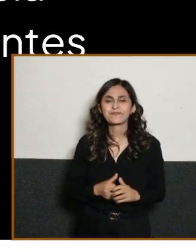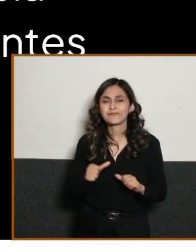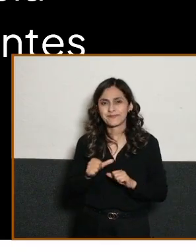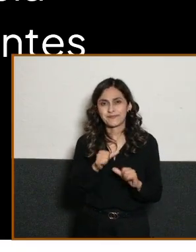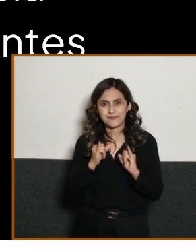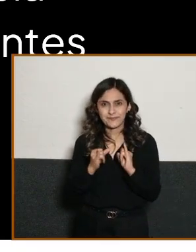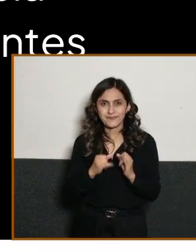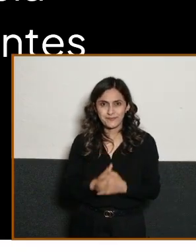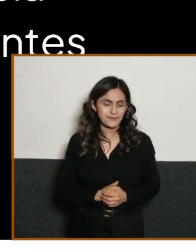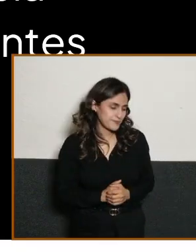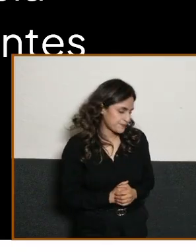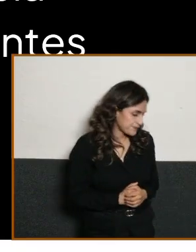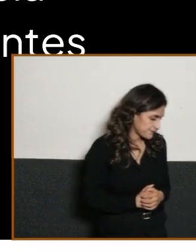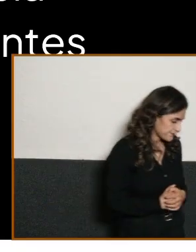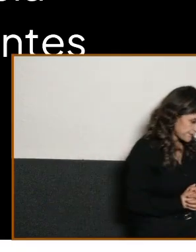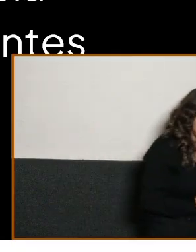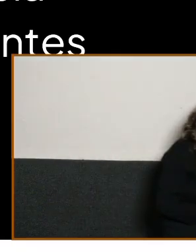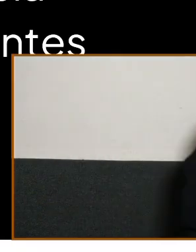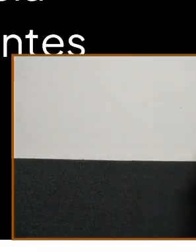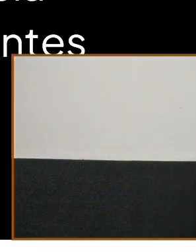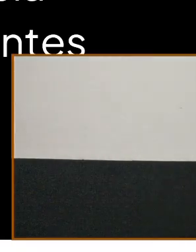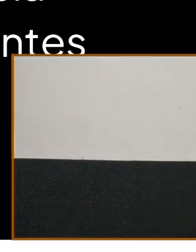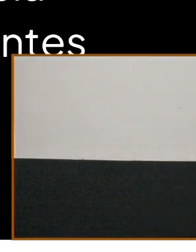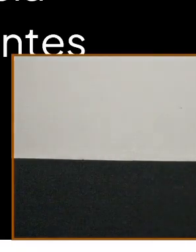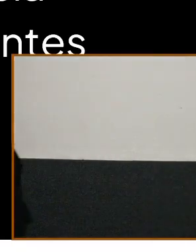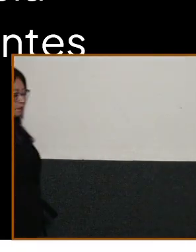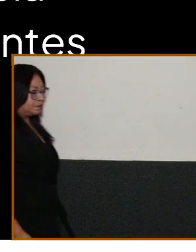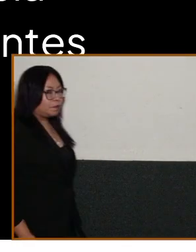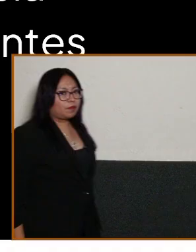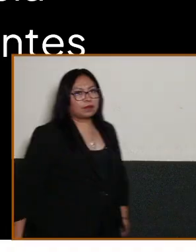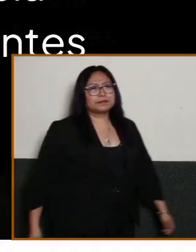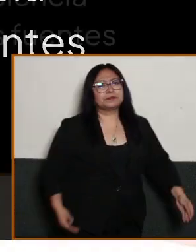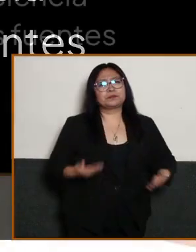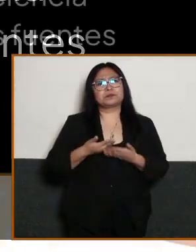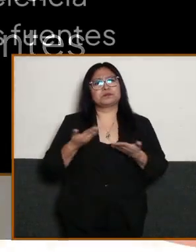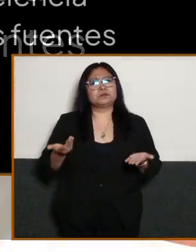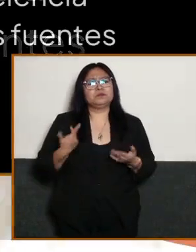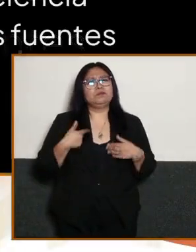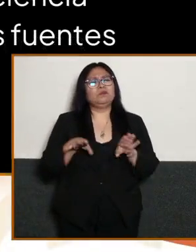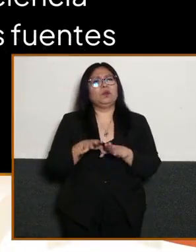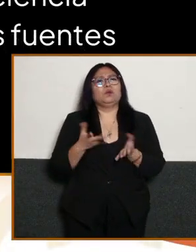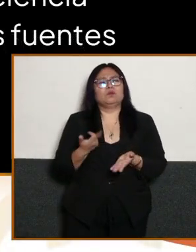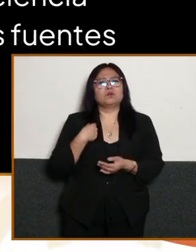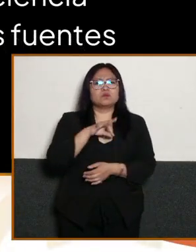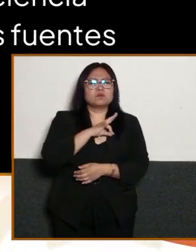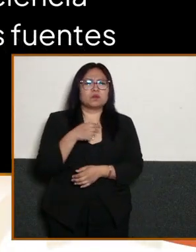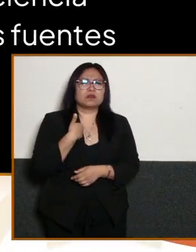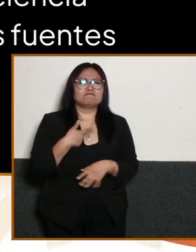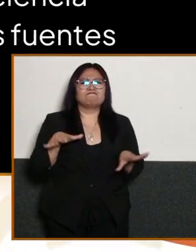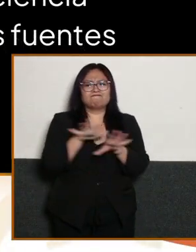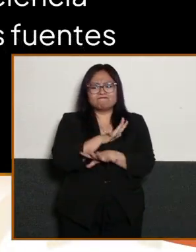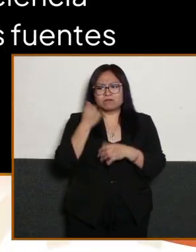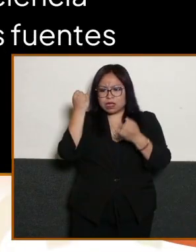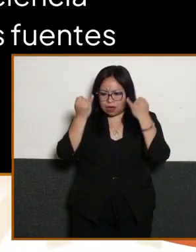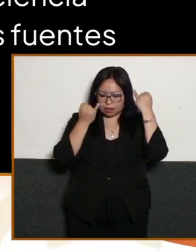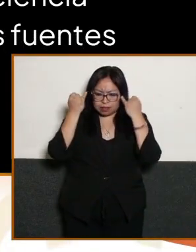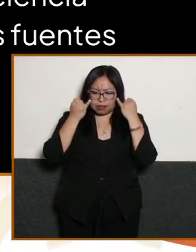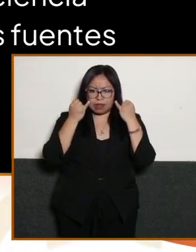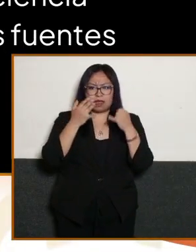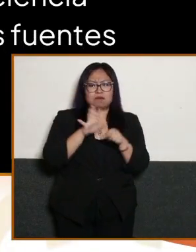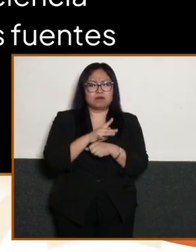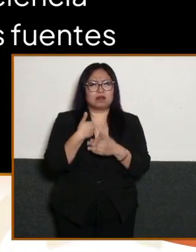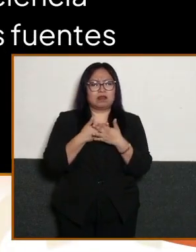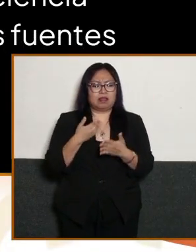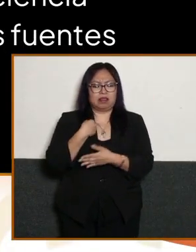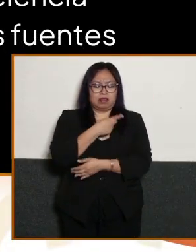cómo le hago para que estas inteligencias artificiales no nada más me ayuden a contestar mis preguntas, sino a